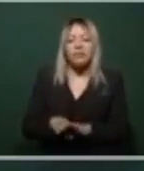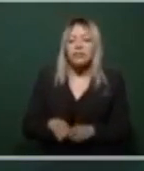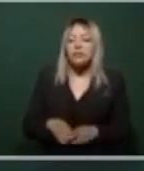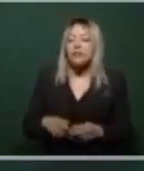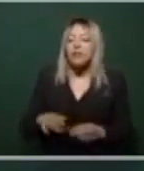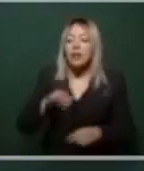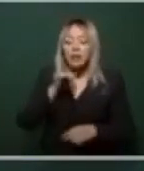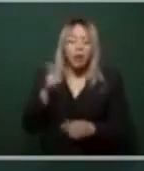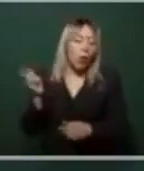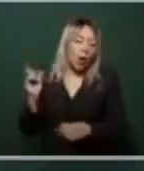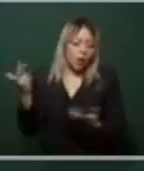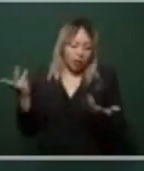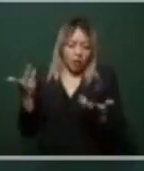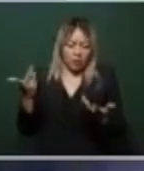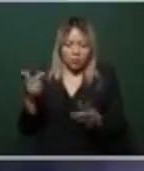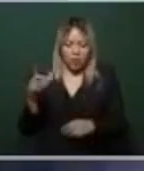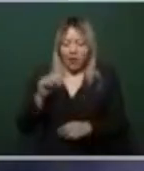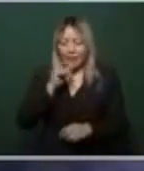no honores, sí,